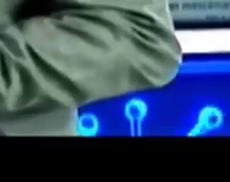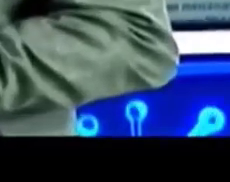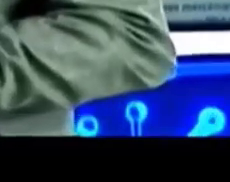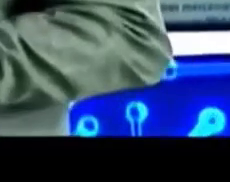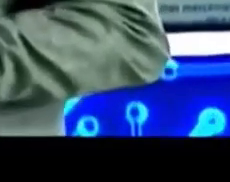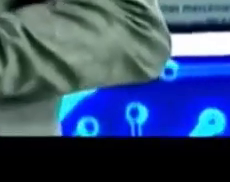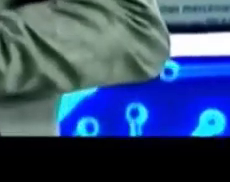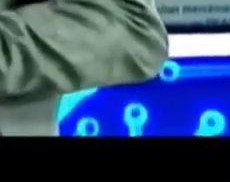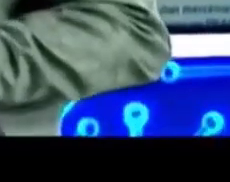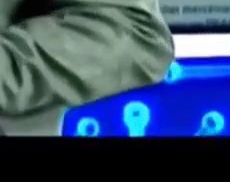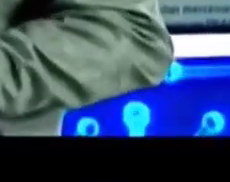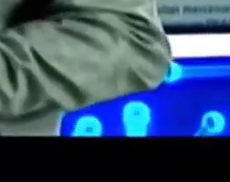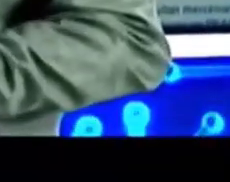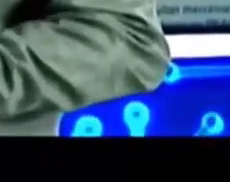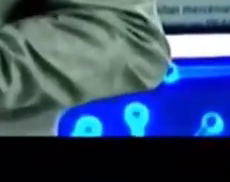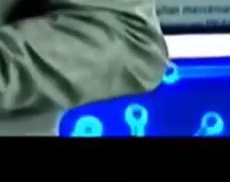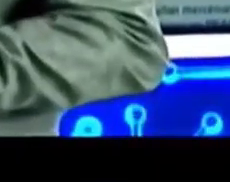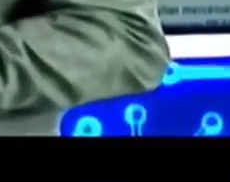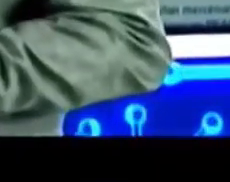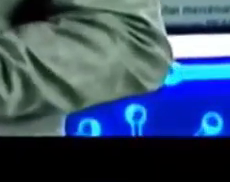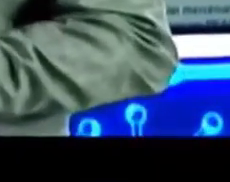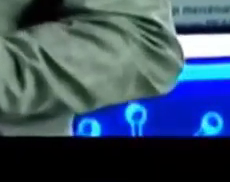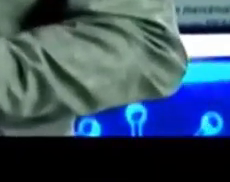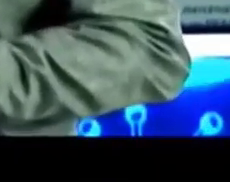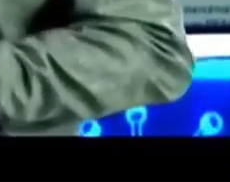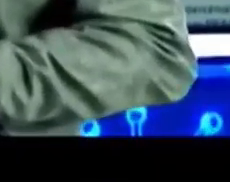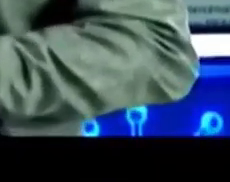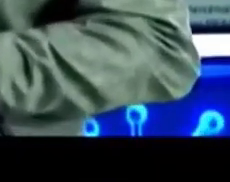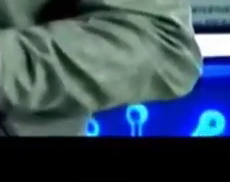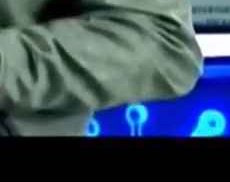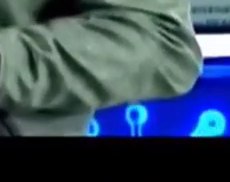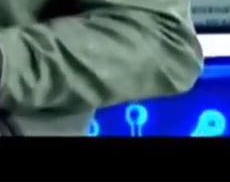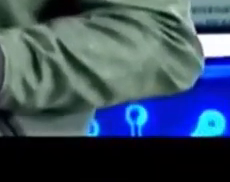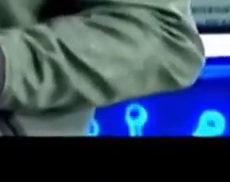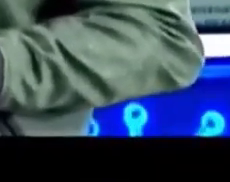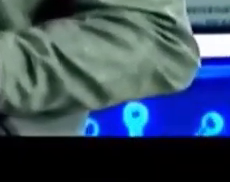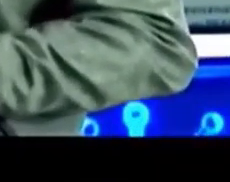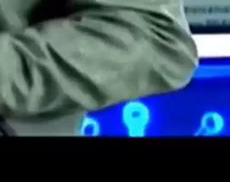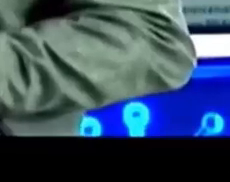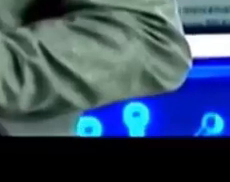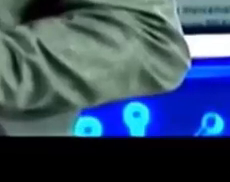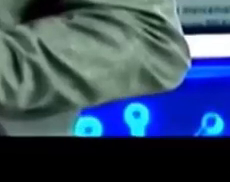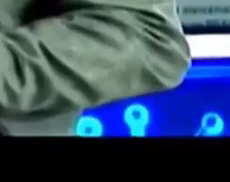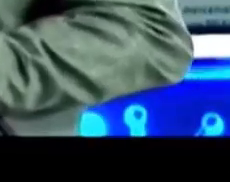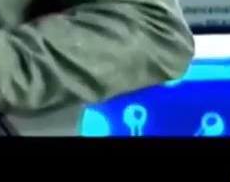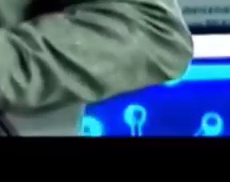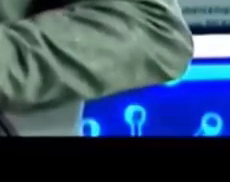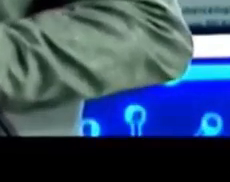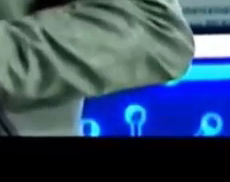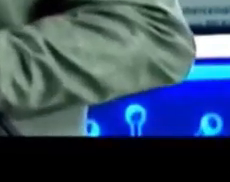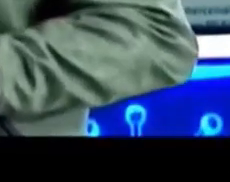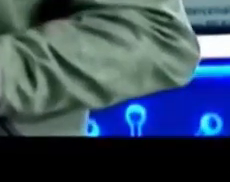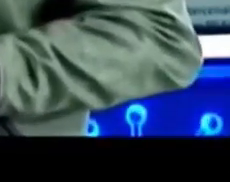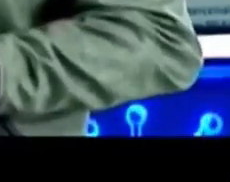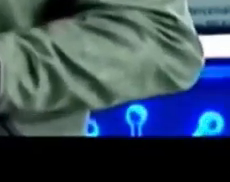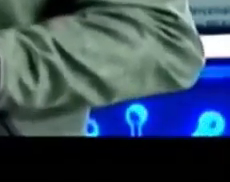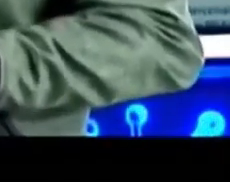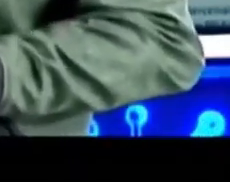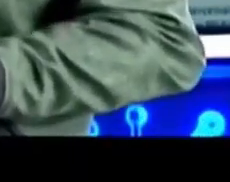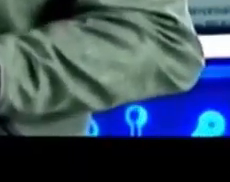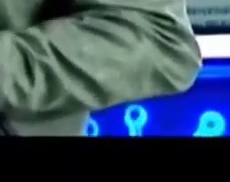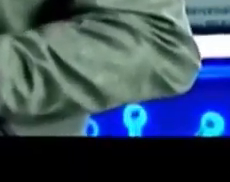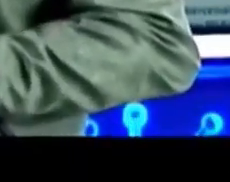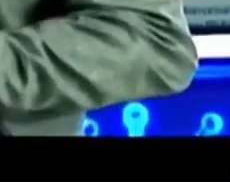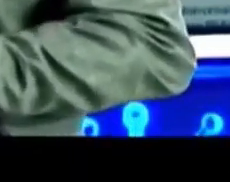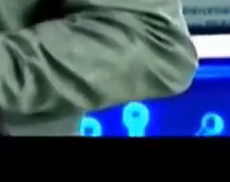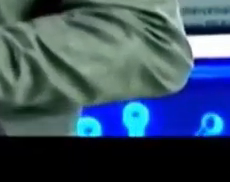funcionarios de alto nivel que estuvieron en gobiernos anteriores de Uribe Vélez y de Iván Duque y